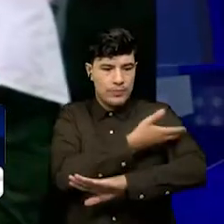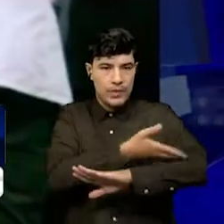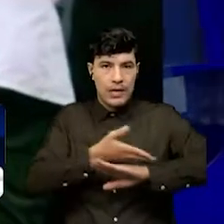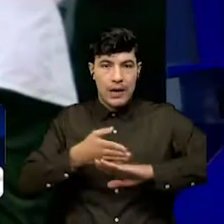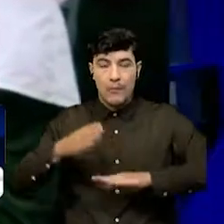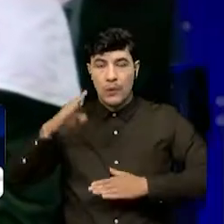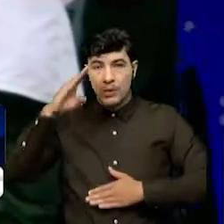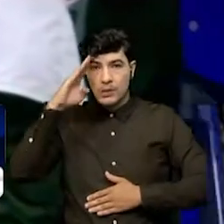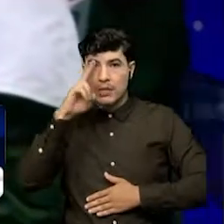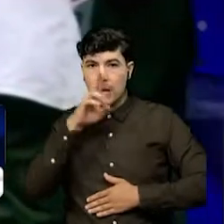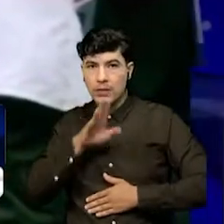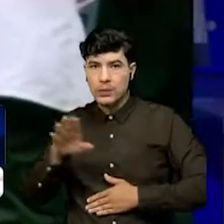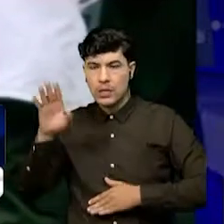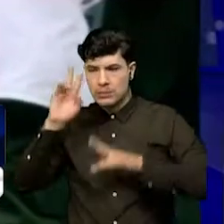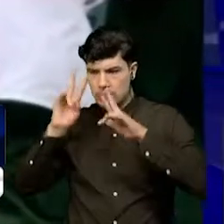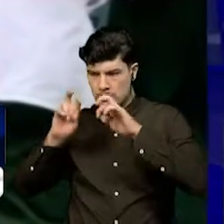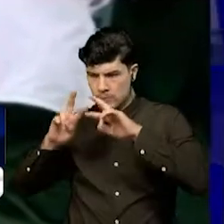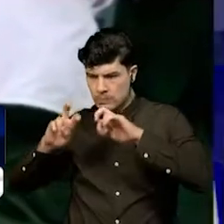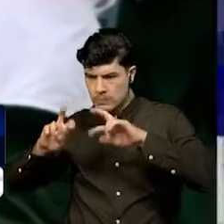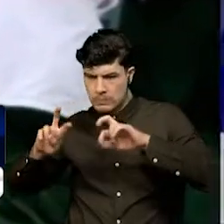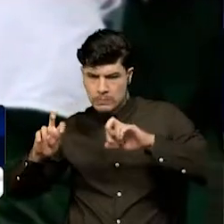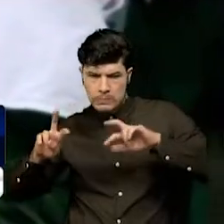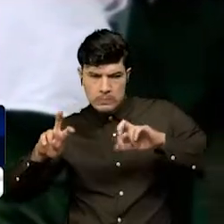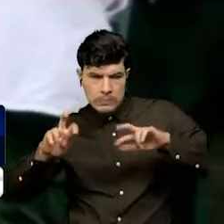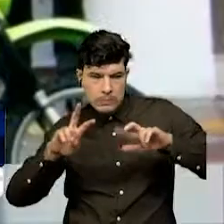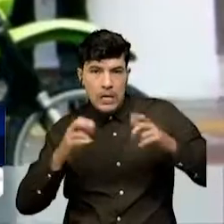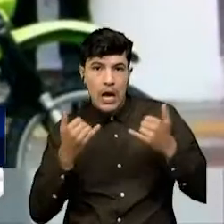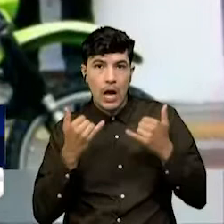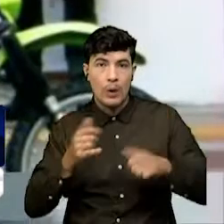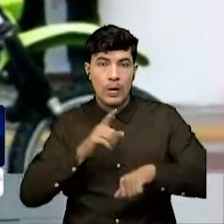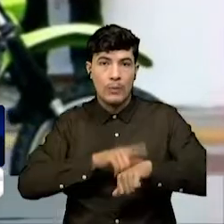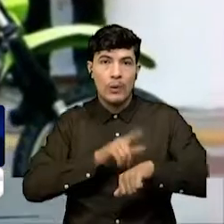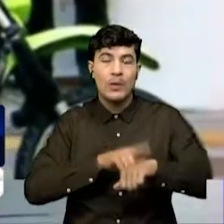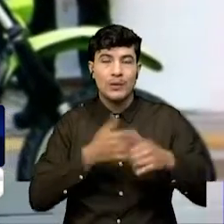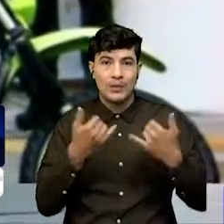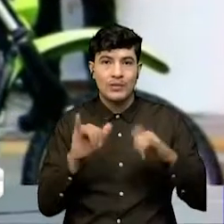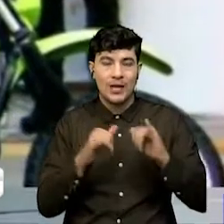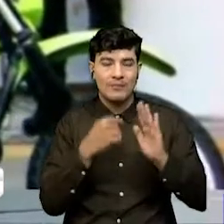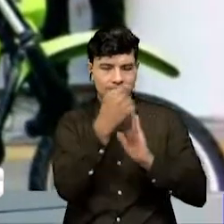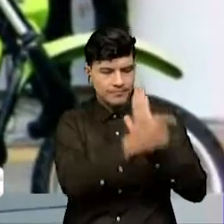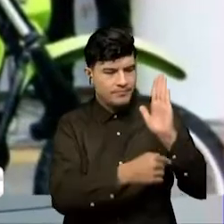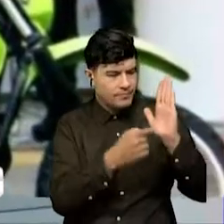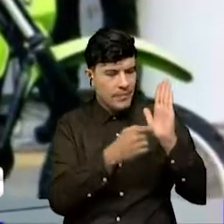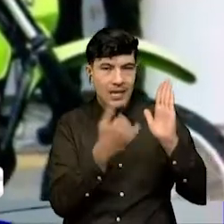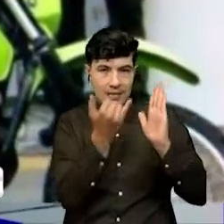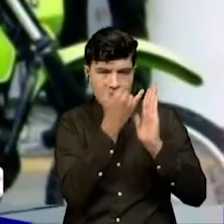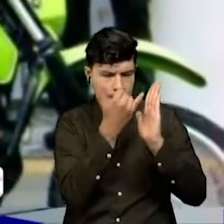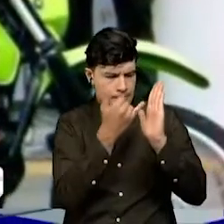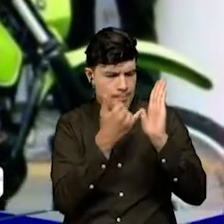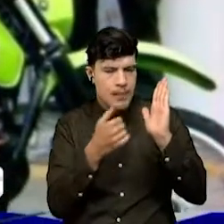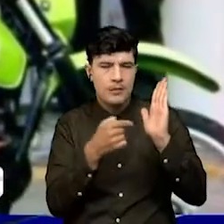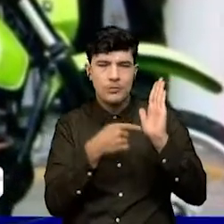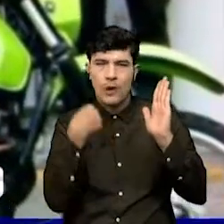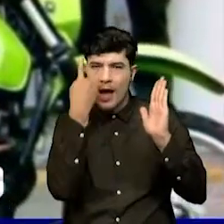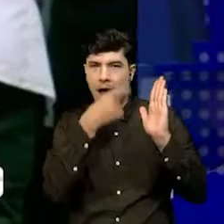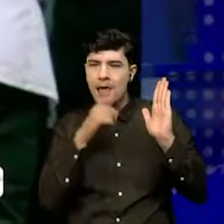primeras labores de verificación, las primeras pesquisas, y en estos momentos tenemos unos elementos materiales de prueba,